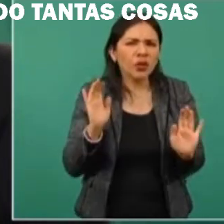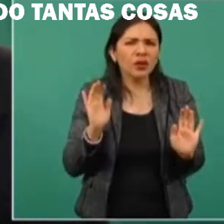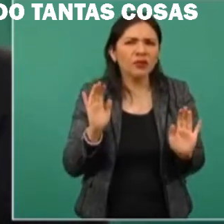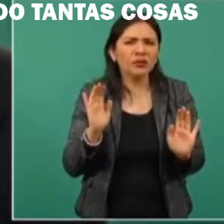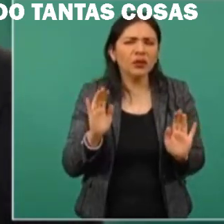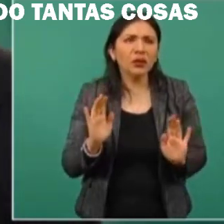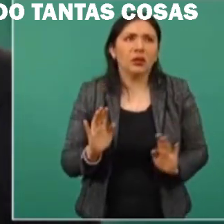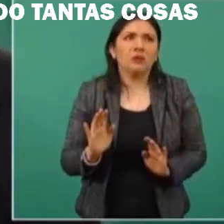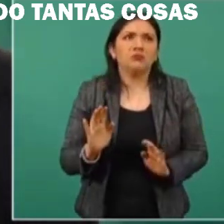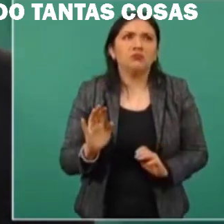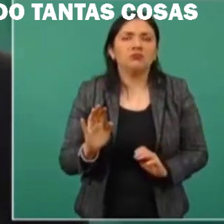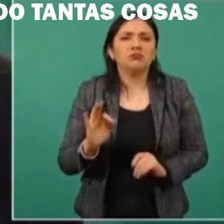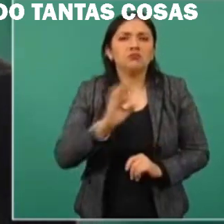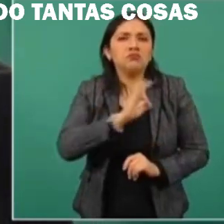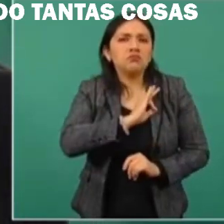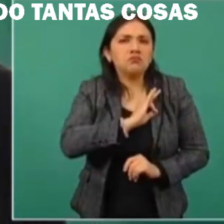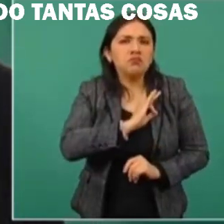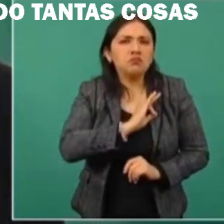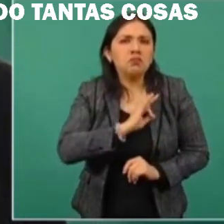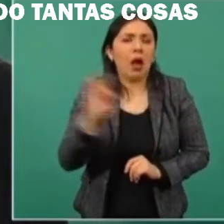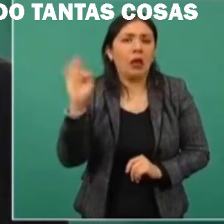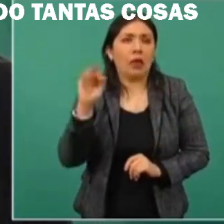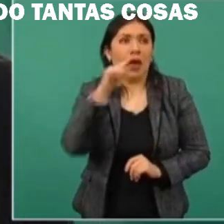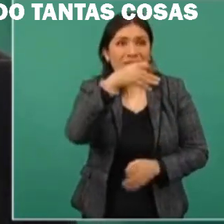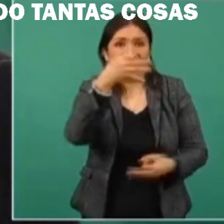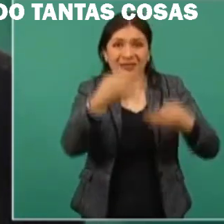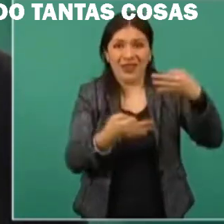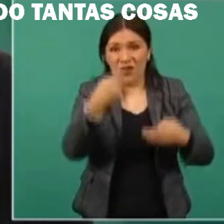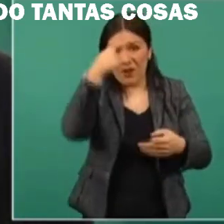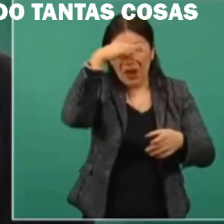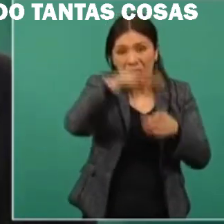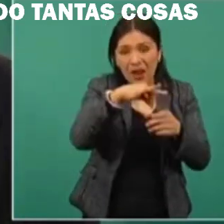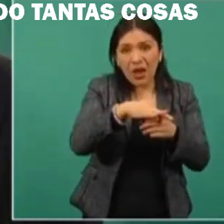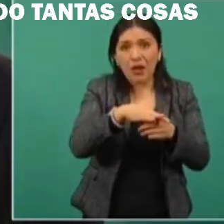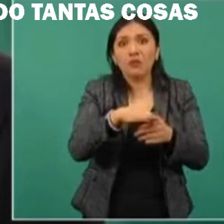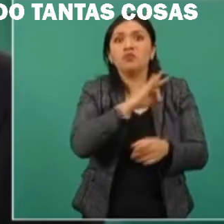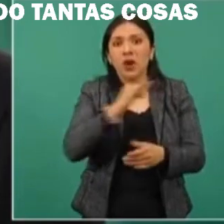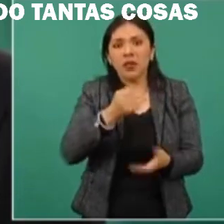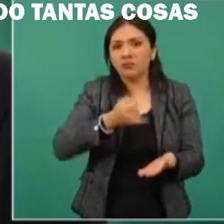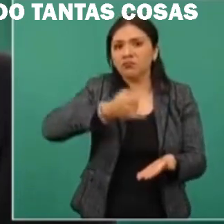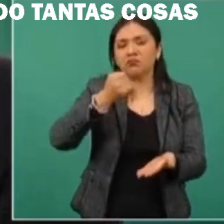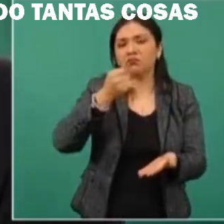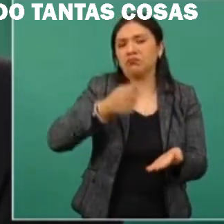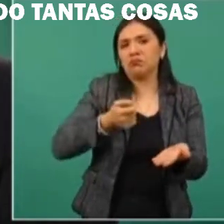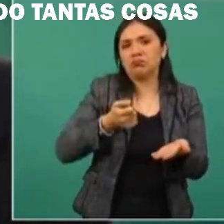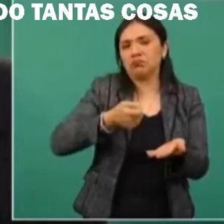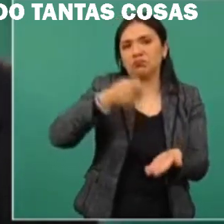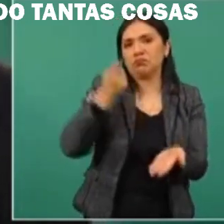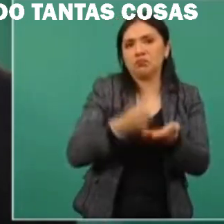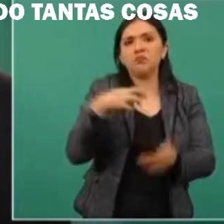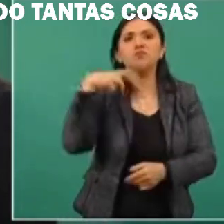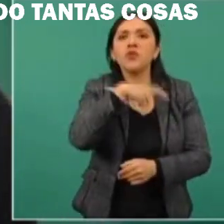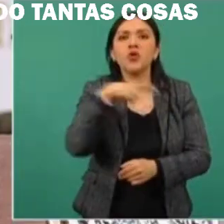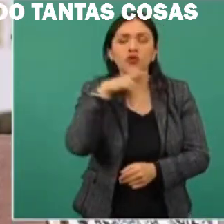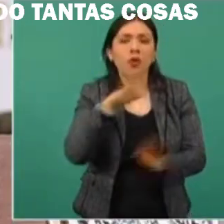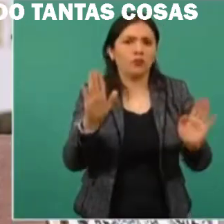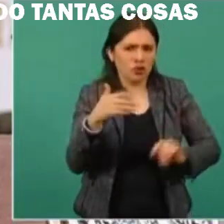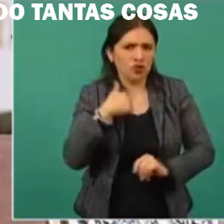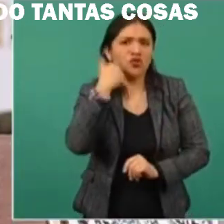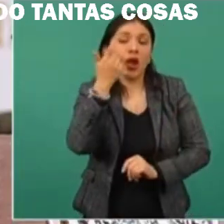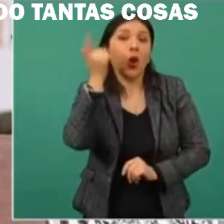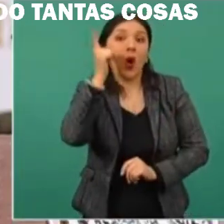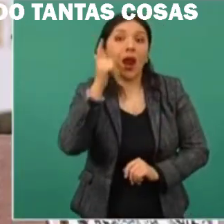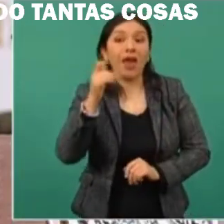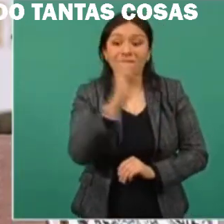Podrían los del Tribunal Electoral resolver pronto. A mí sí me gustaría que no cambiaran la